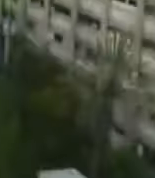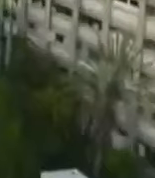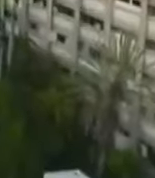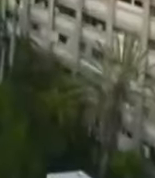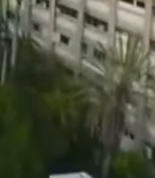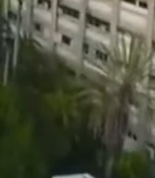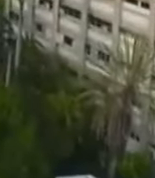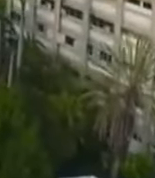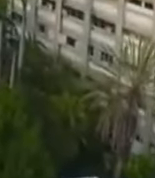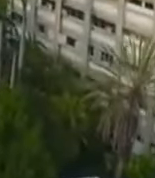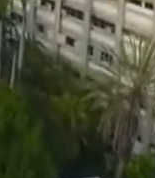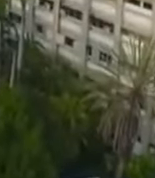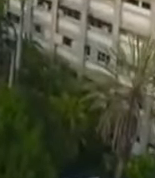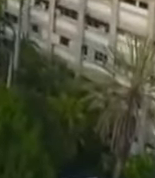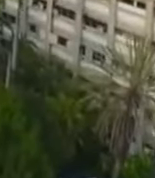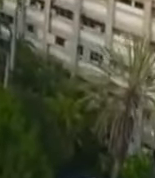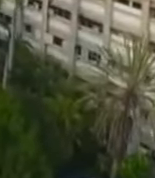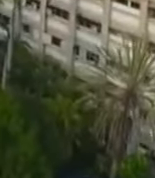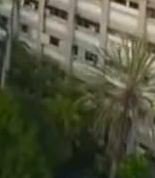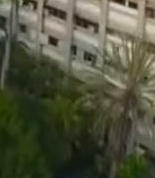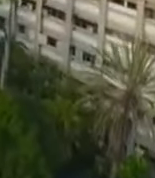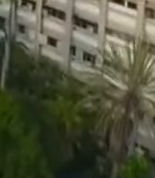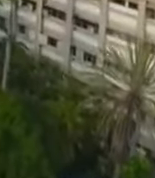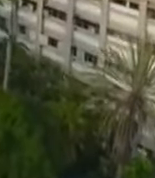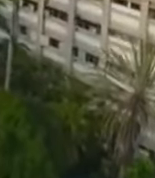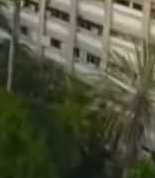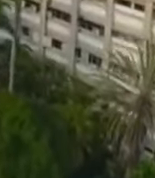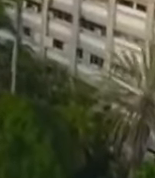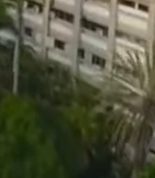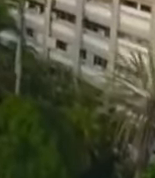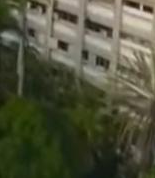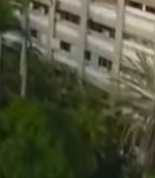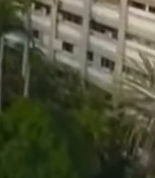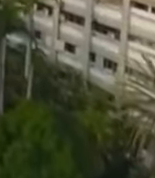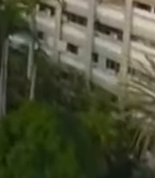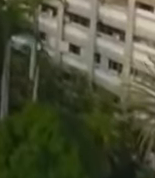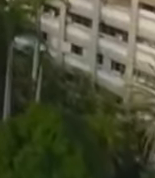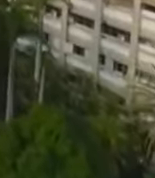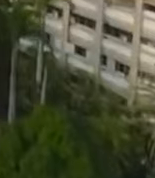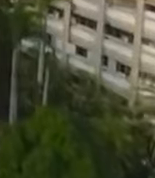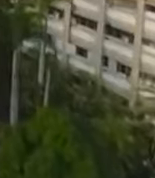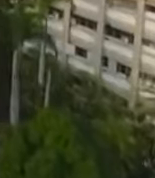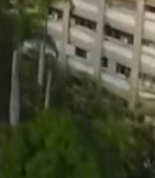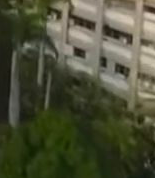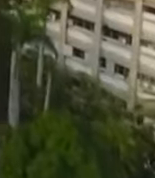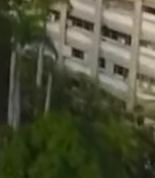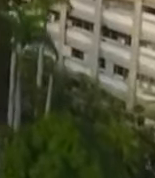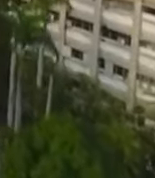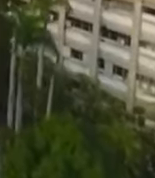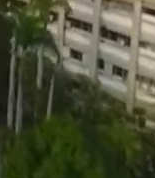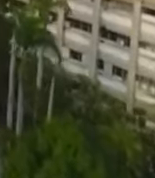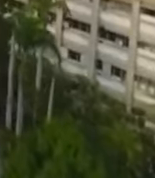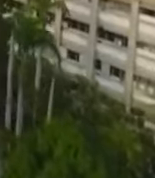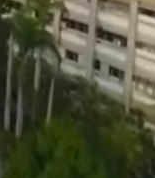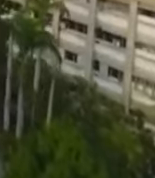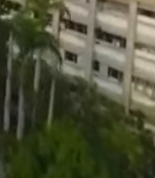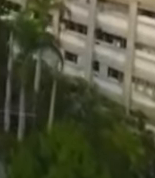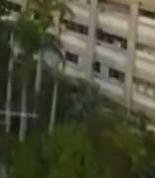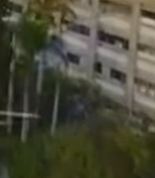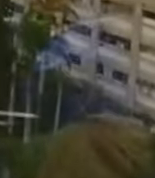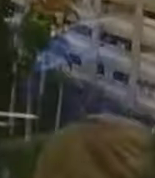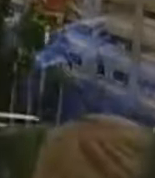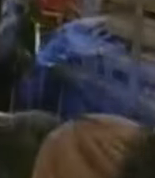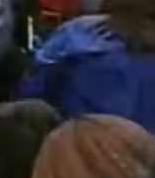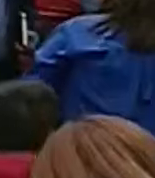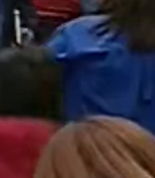la revolución bolivariana, un reformateo, una revolución del pueblo y para el pueblo. Y es lo que he venido a ratificar